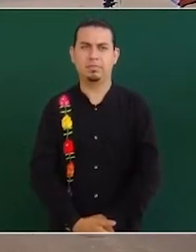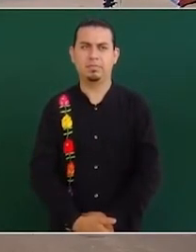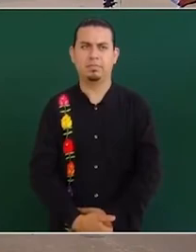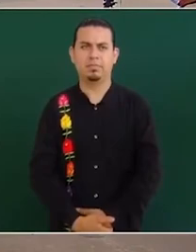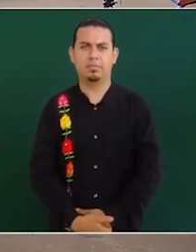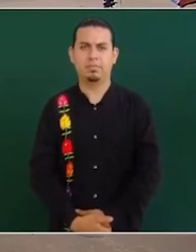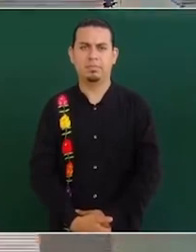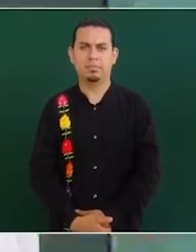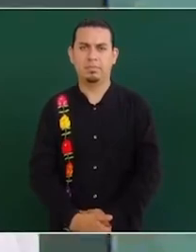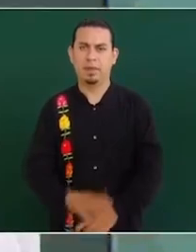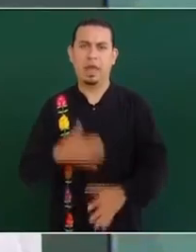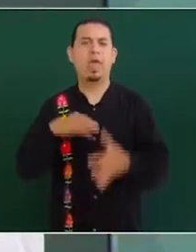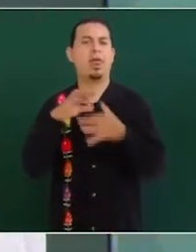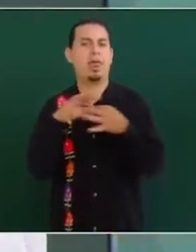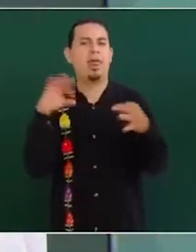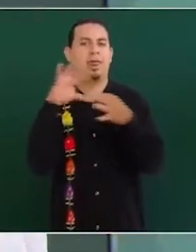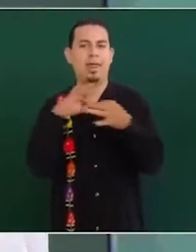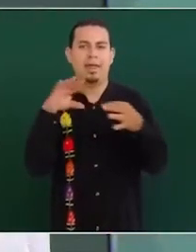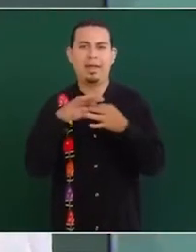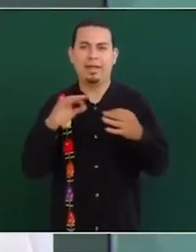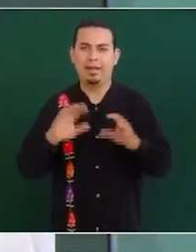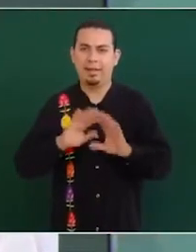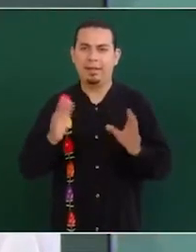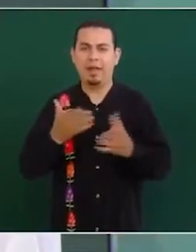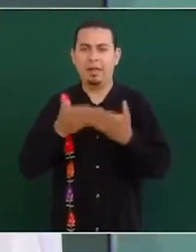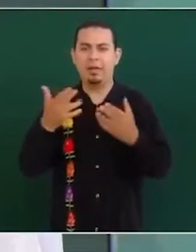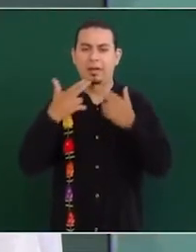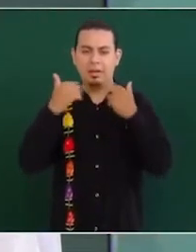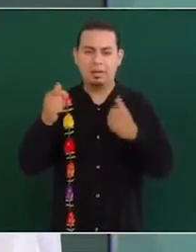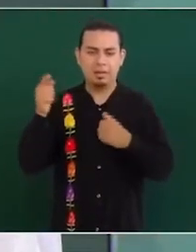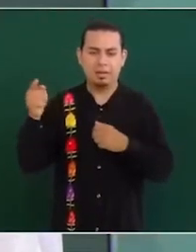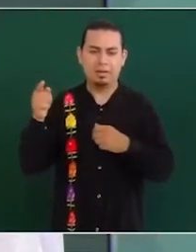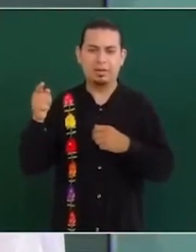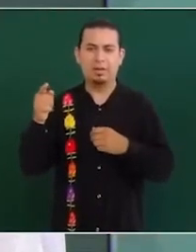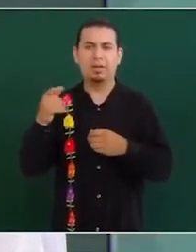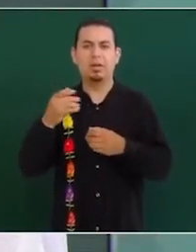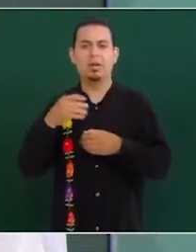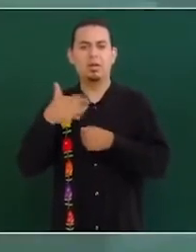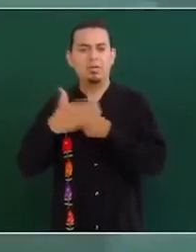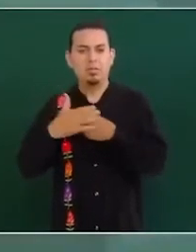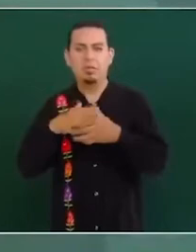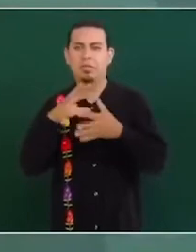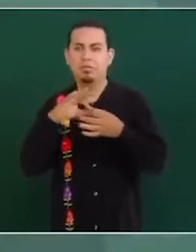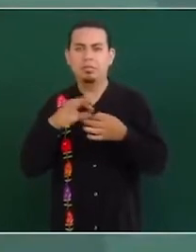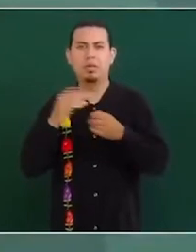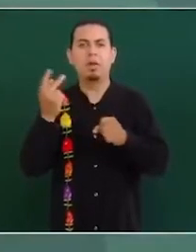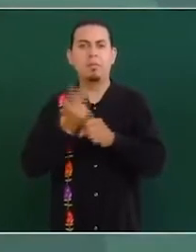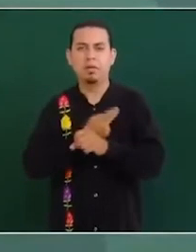adelanté, ahora la Secretaría de Hacienda va a dar el informe técnico.